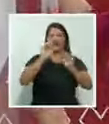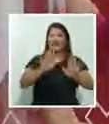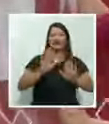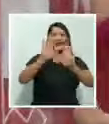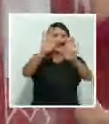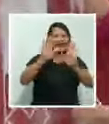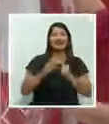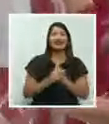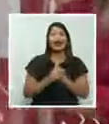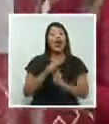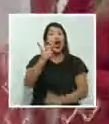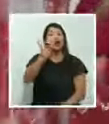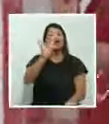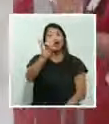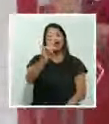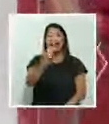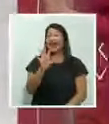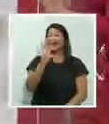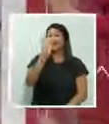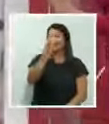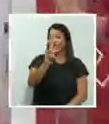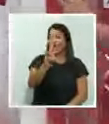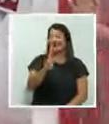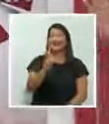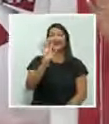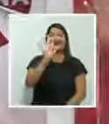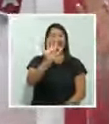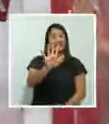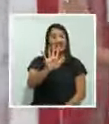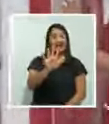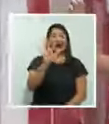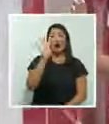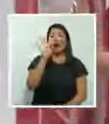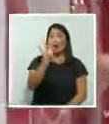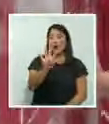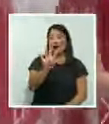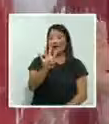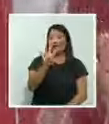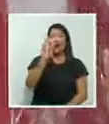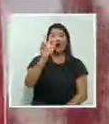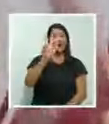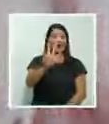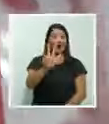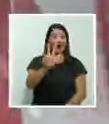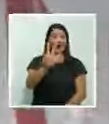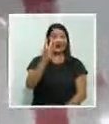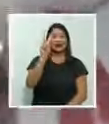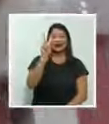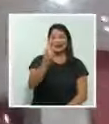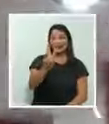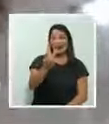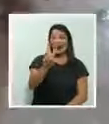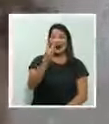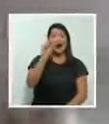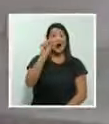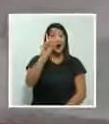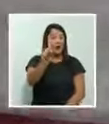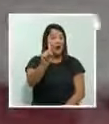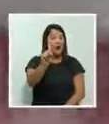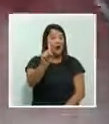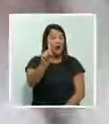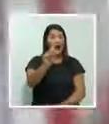excelente. 8, 7, 6, 5, 4, 3,